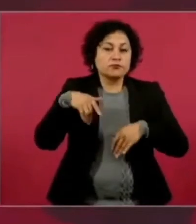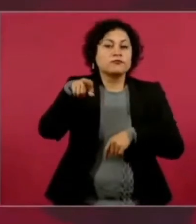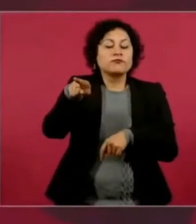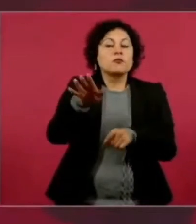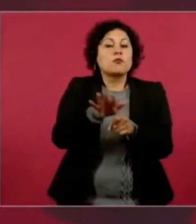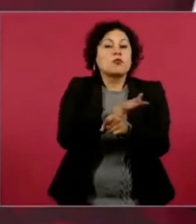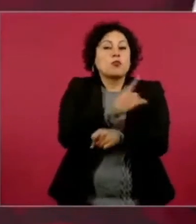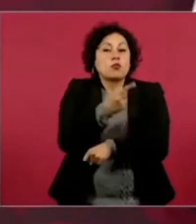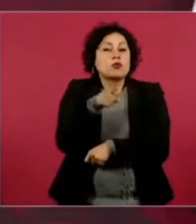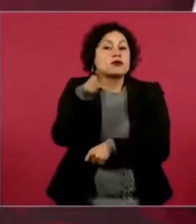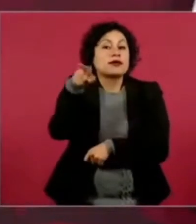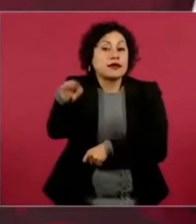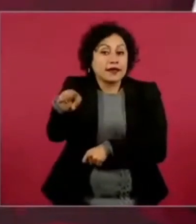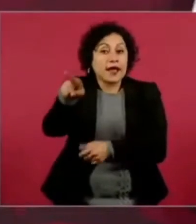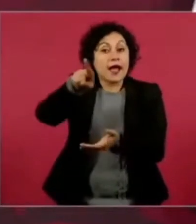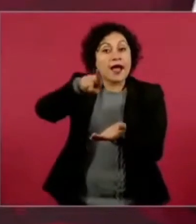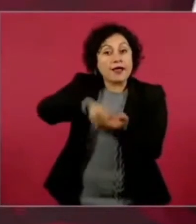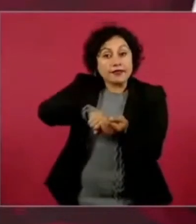estos 26 centros